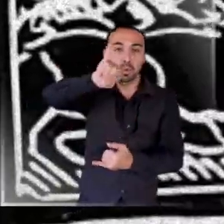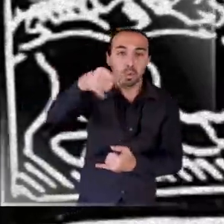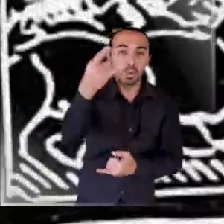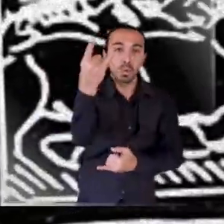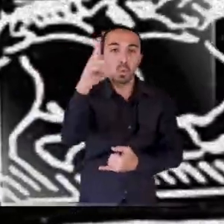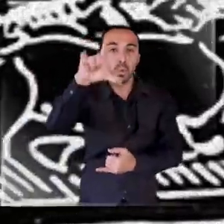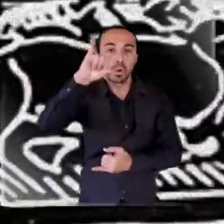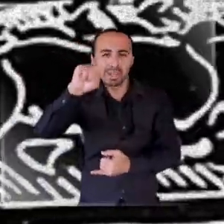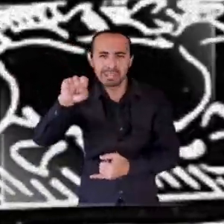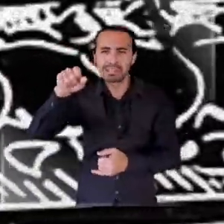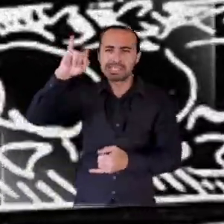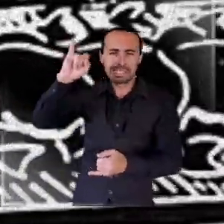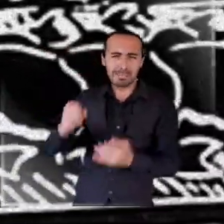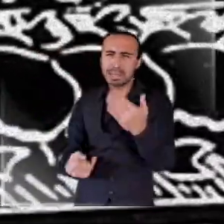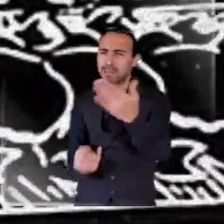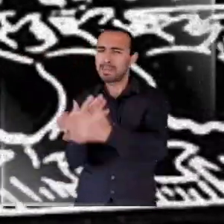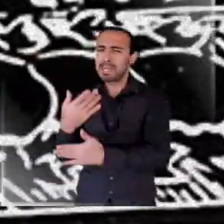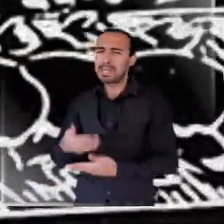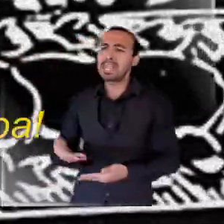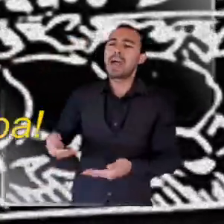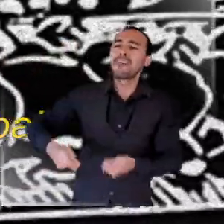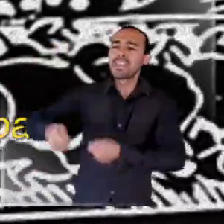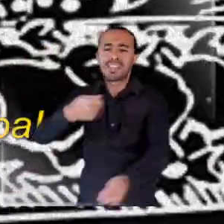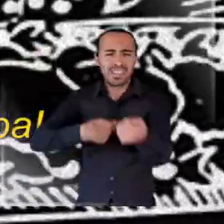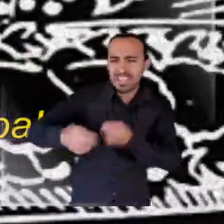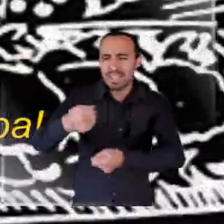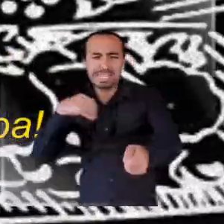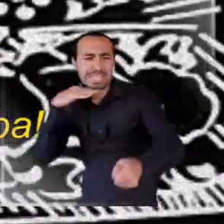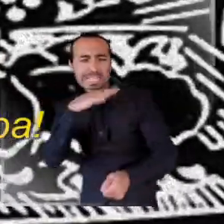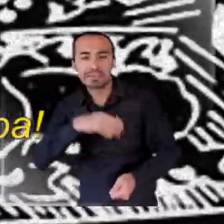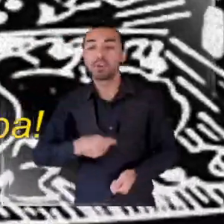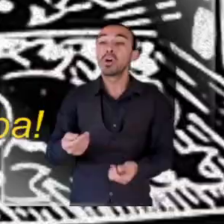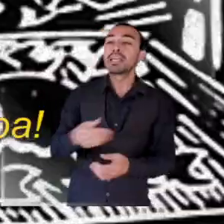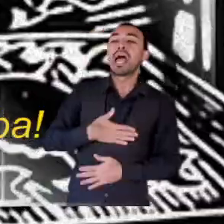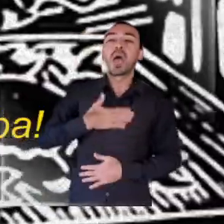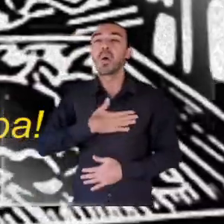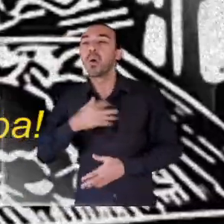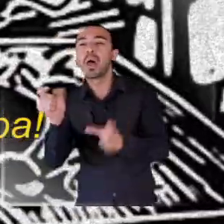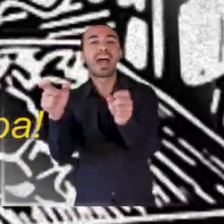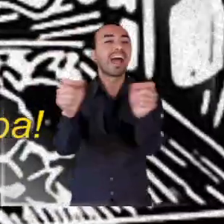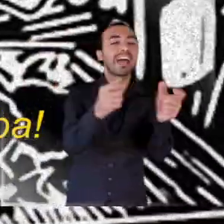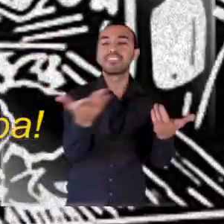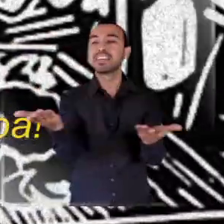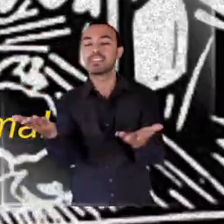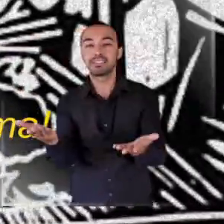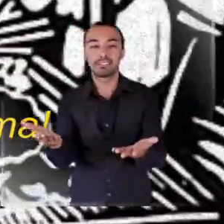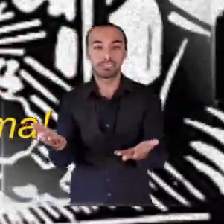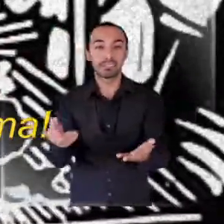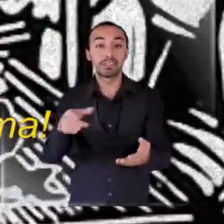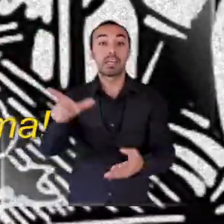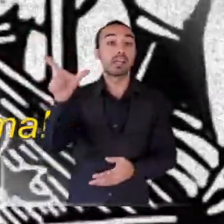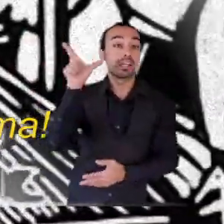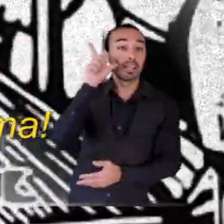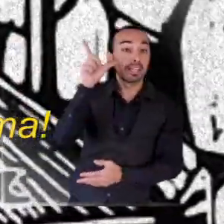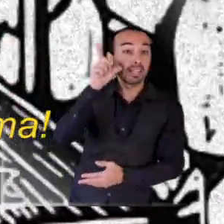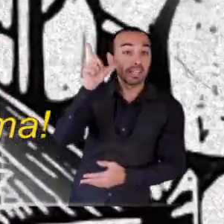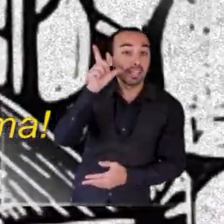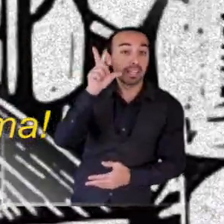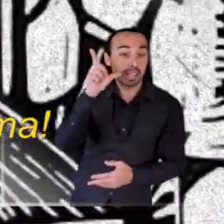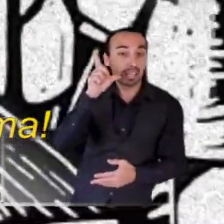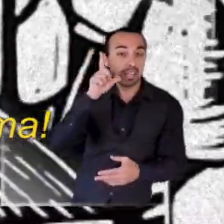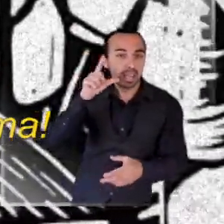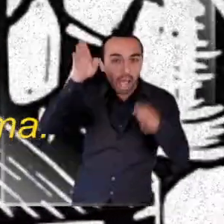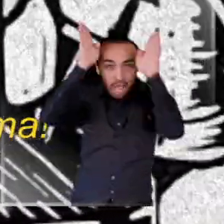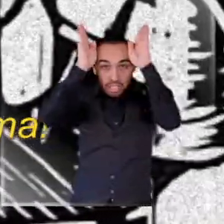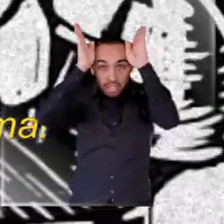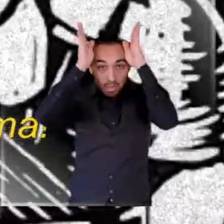las mañanas chicotea los caracoles para vender sus jaibas. La jaiba para el chupa y pastel, rica la jaiba. Leche burra, para